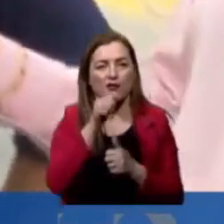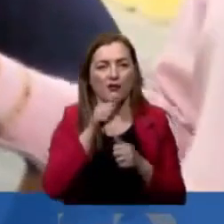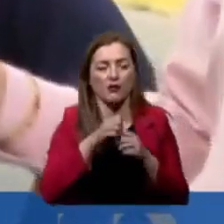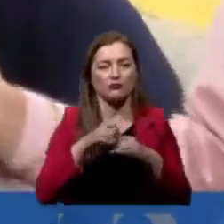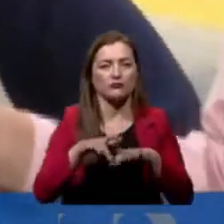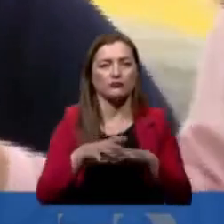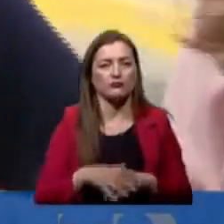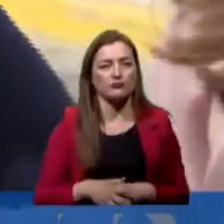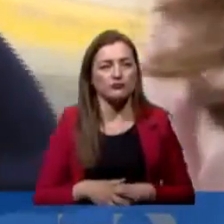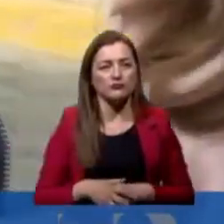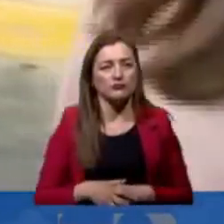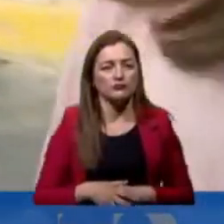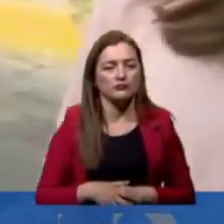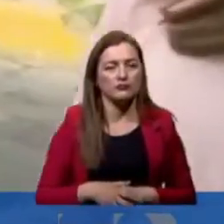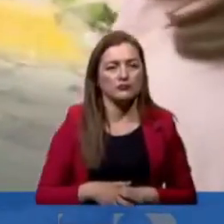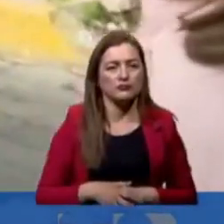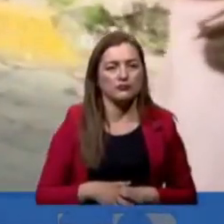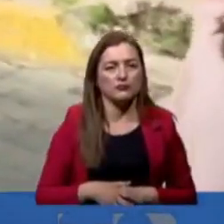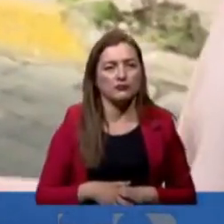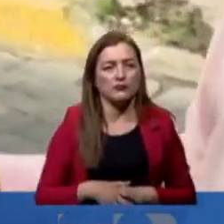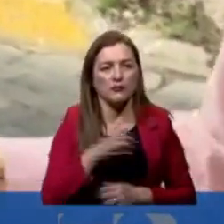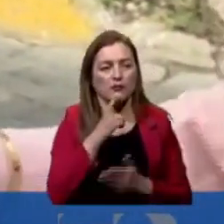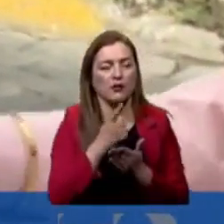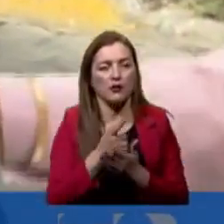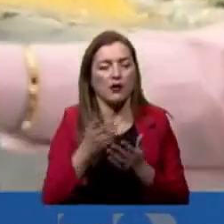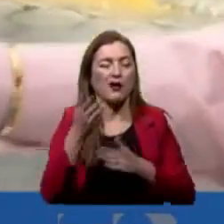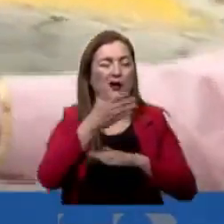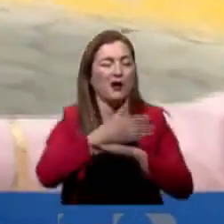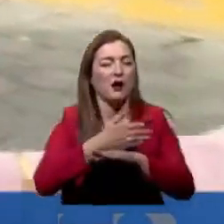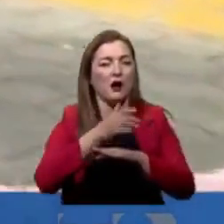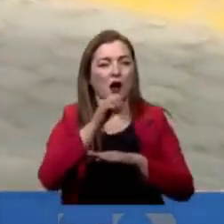agua? Sí. La verdad es que cuando recién pusieron había